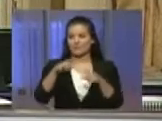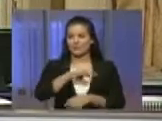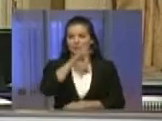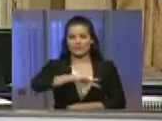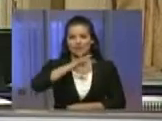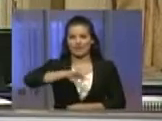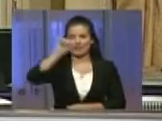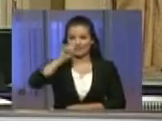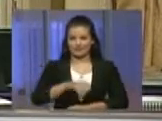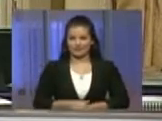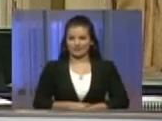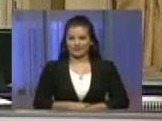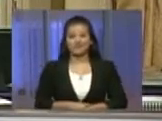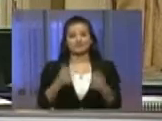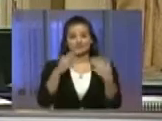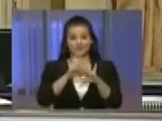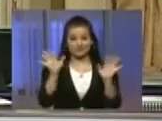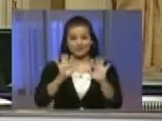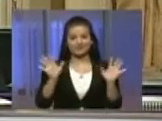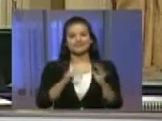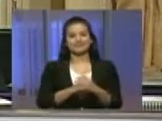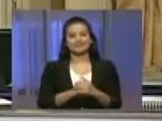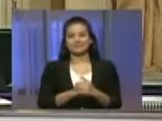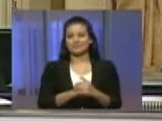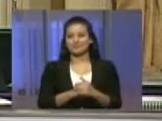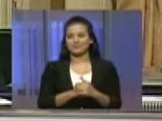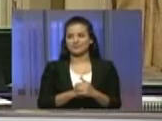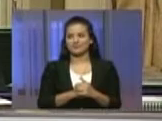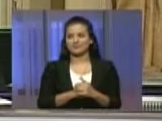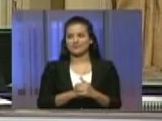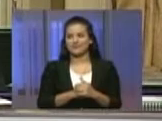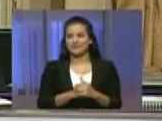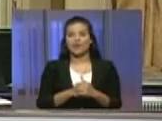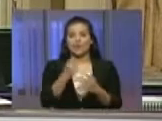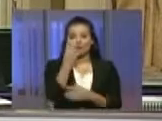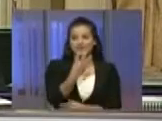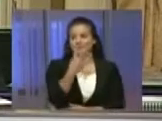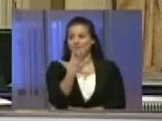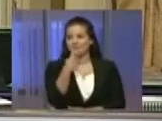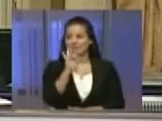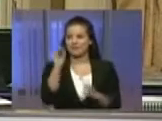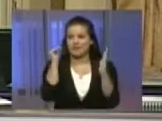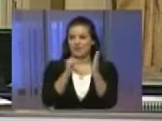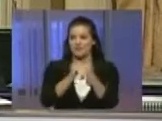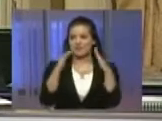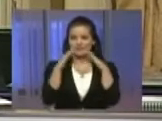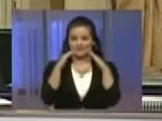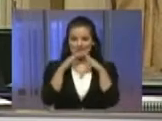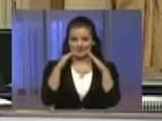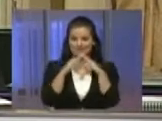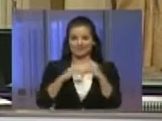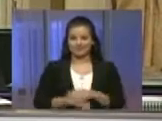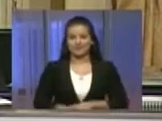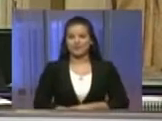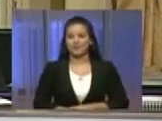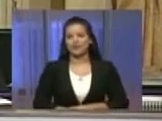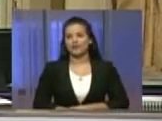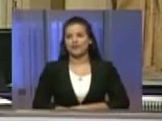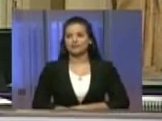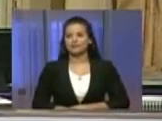a más de 450,000 hogares más